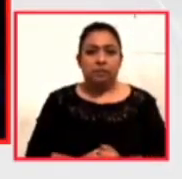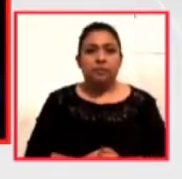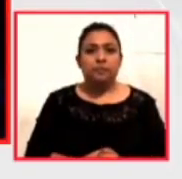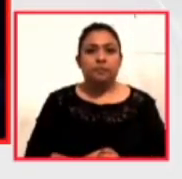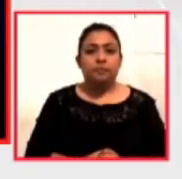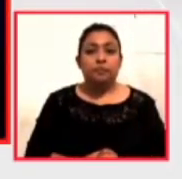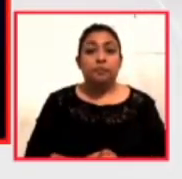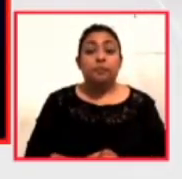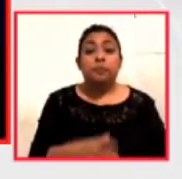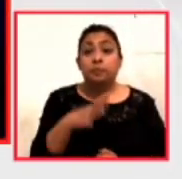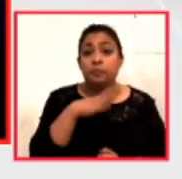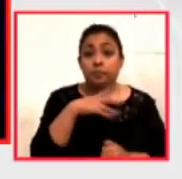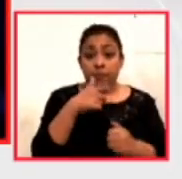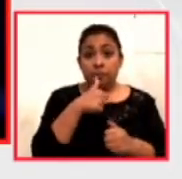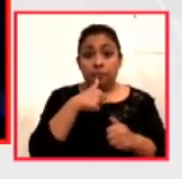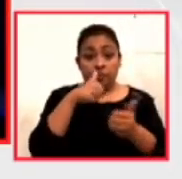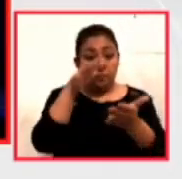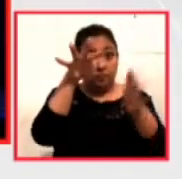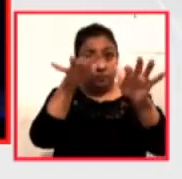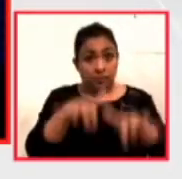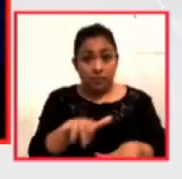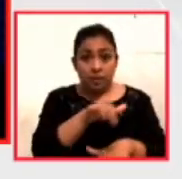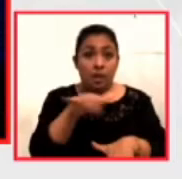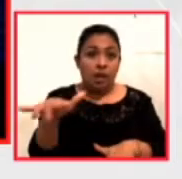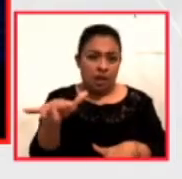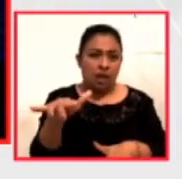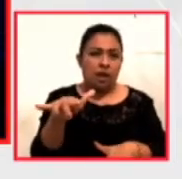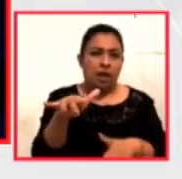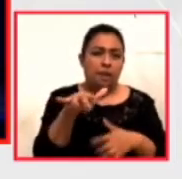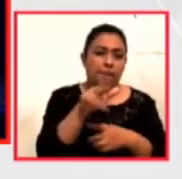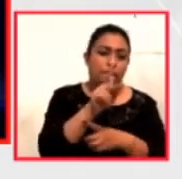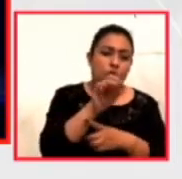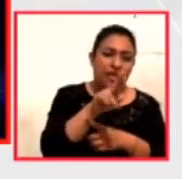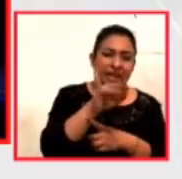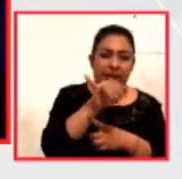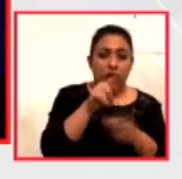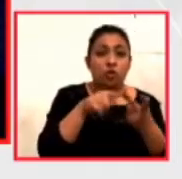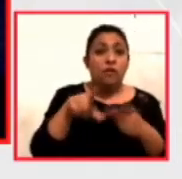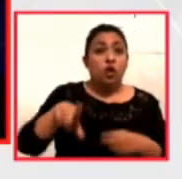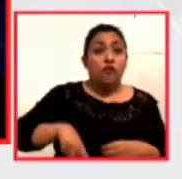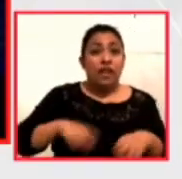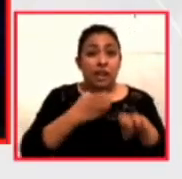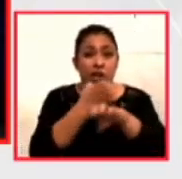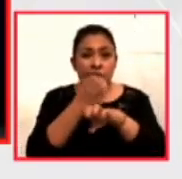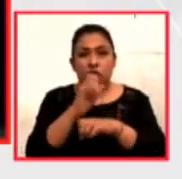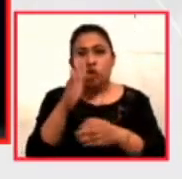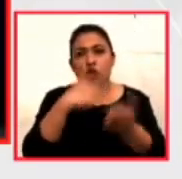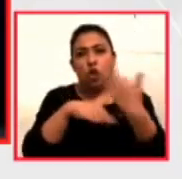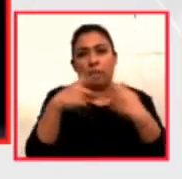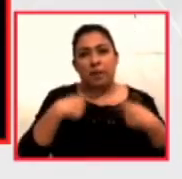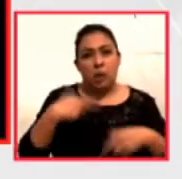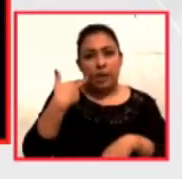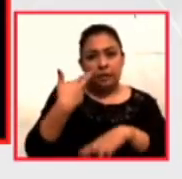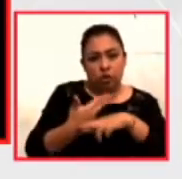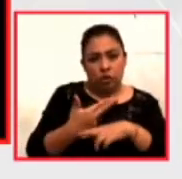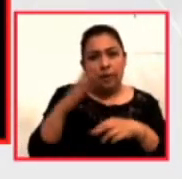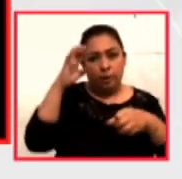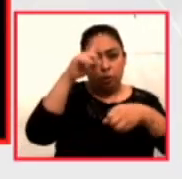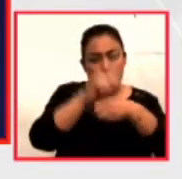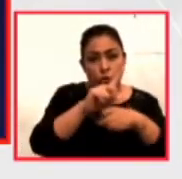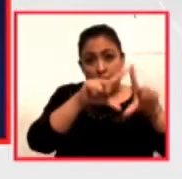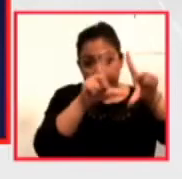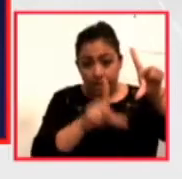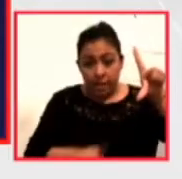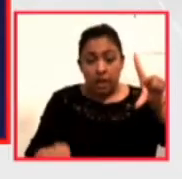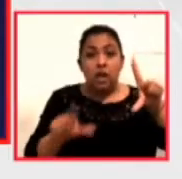A través de una carta dirigida al Poder Ejecutivo, a los gobiernos estatales y a todos los titulares de cultura del país, el Congreso Nacional de